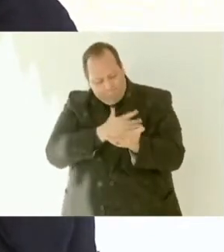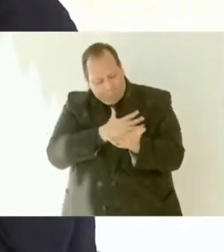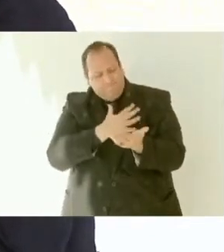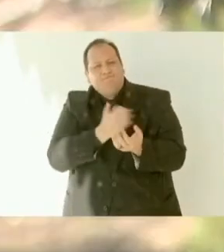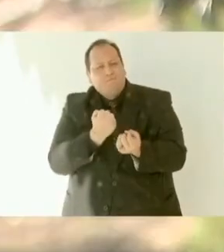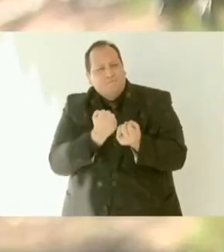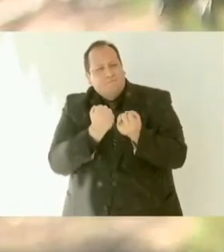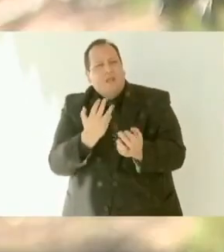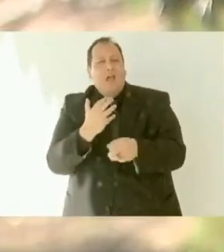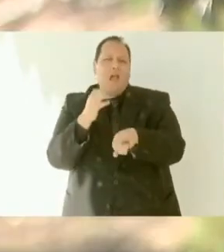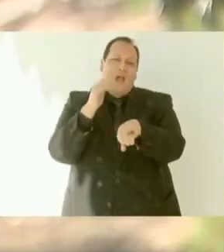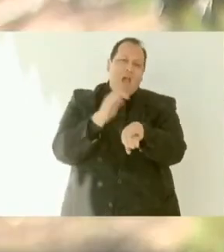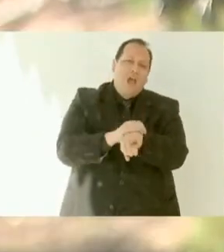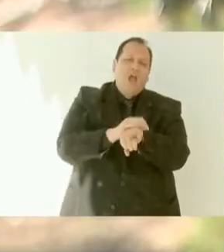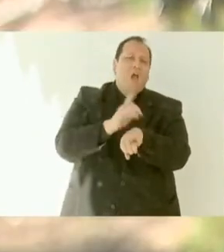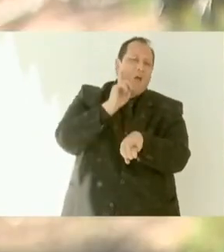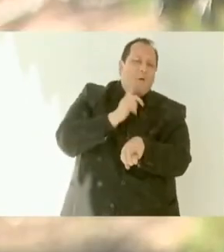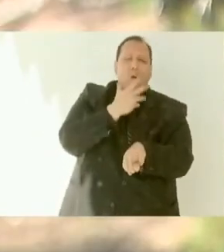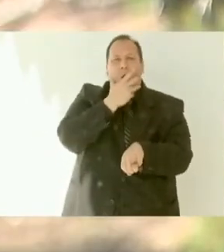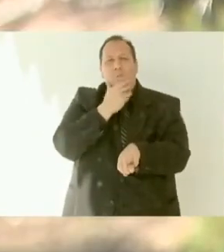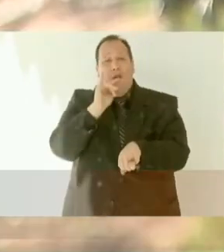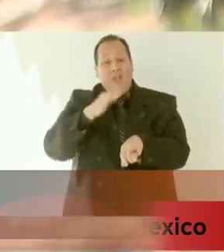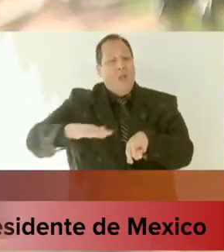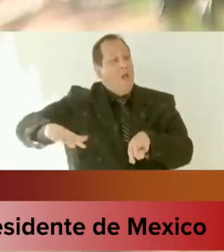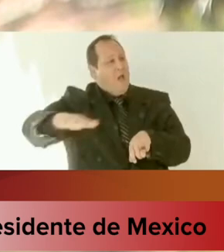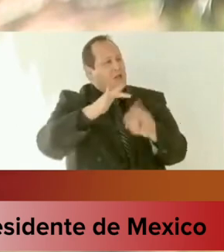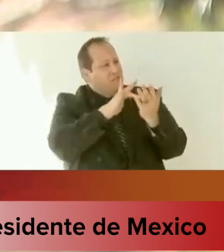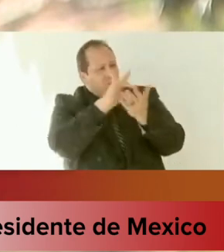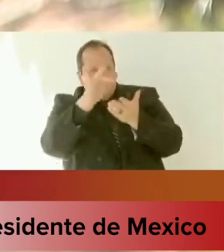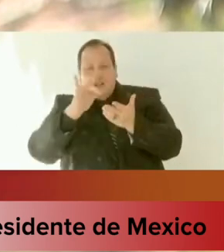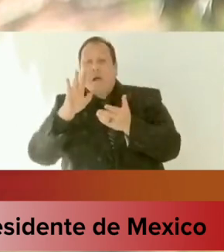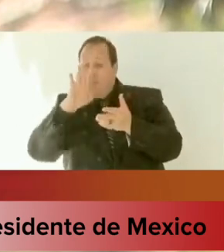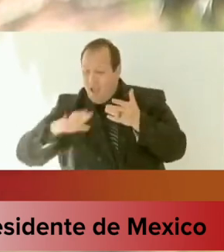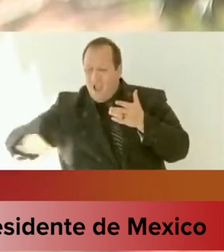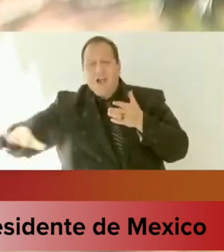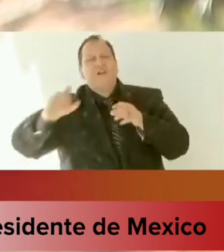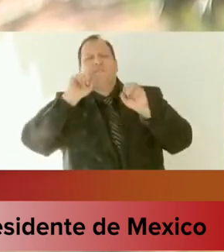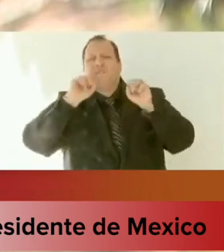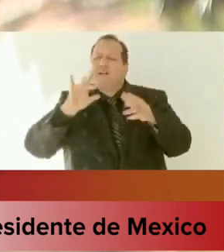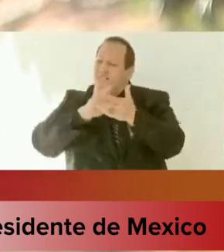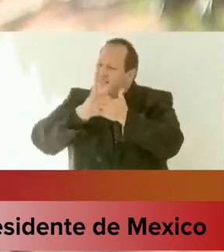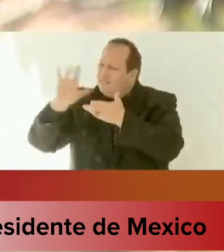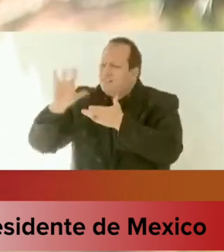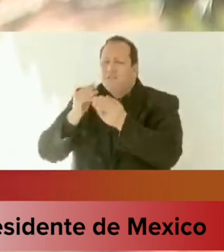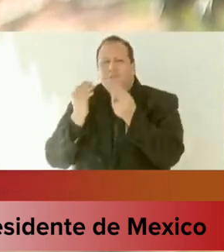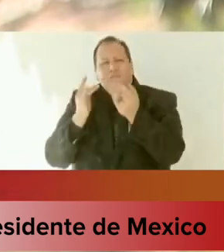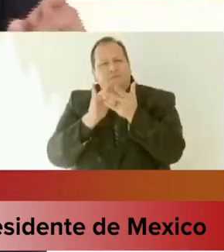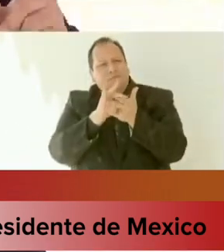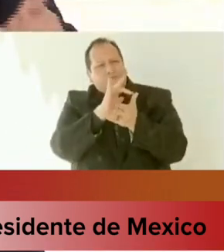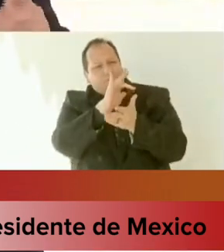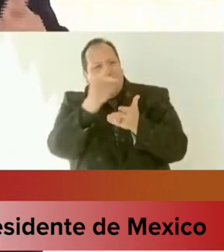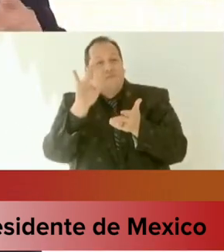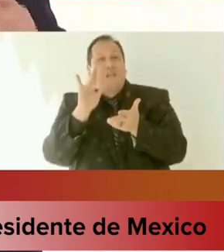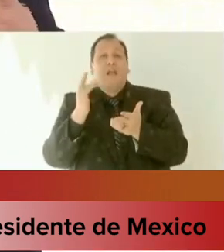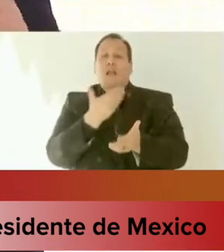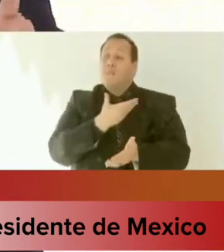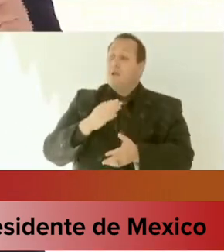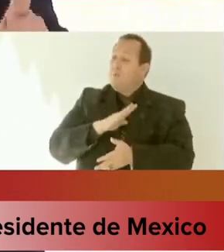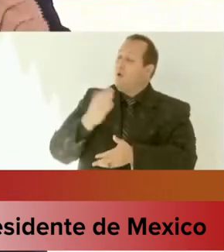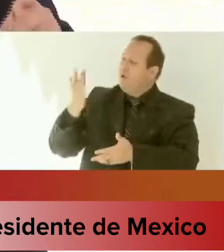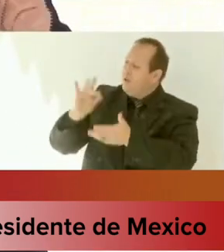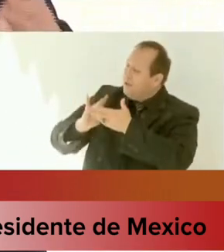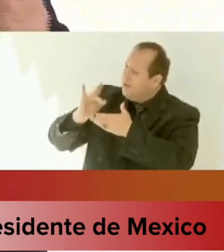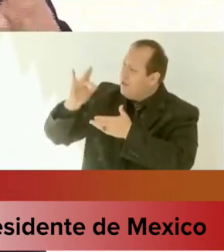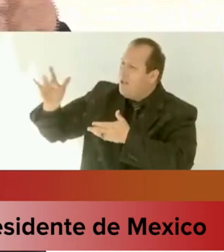corazón, amigas, amigos de Tijuana y de Baja California. Muchas gracias al presidente